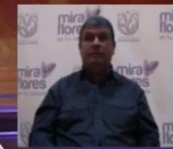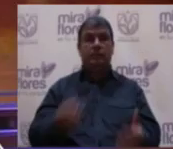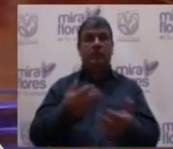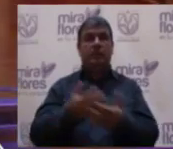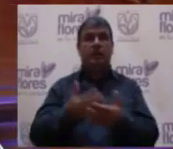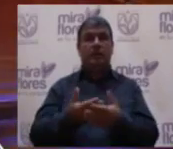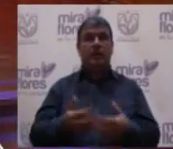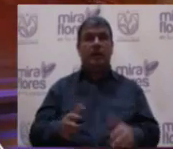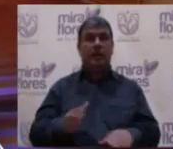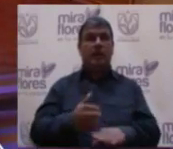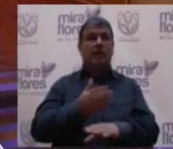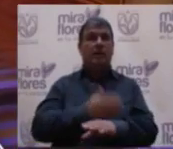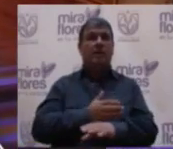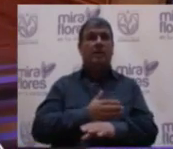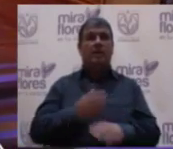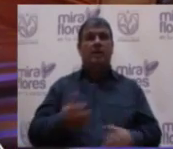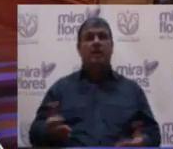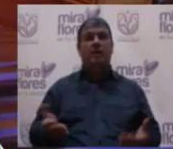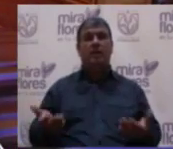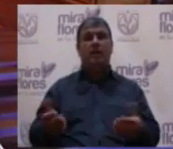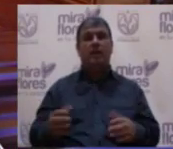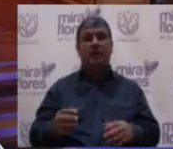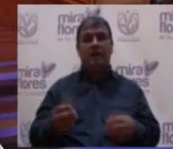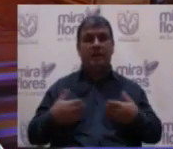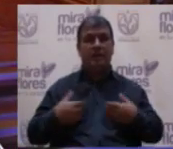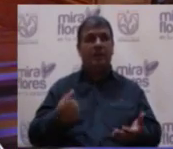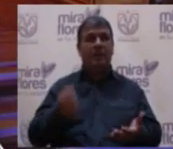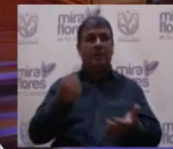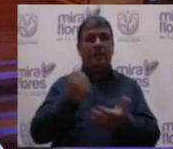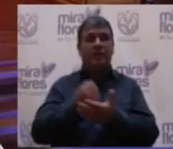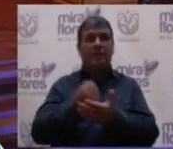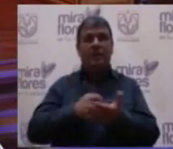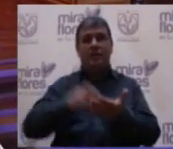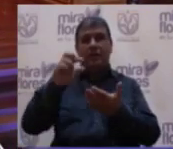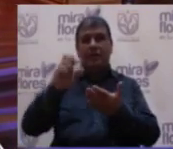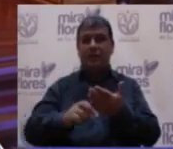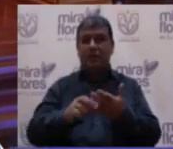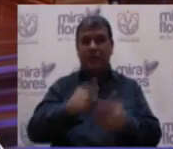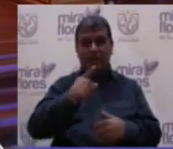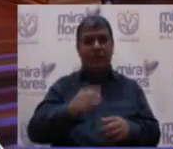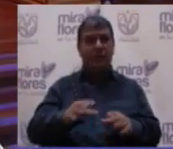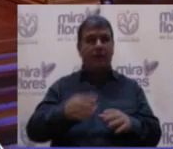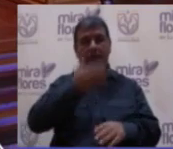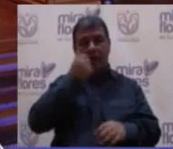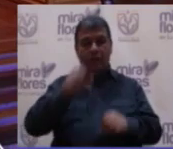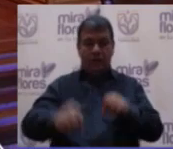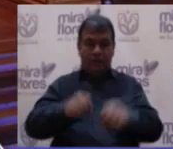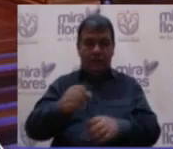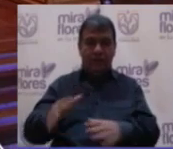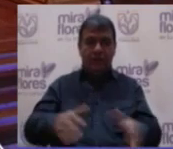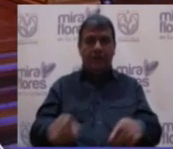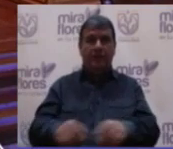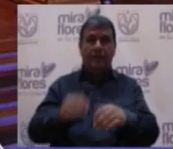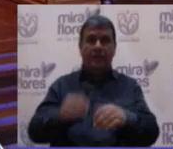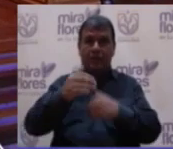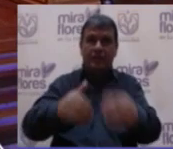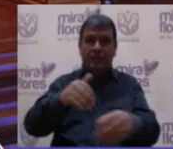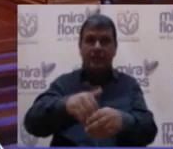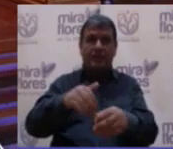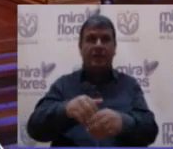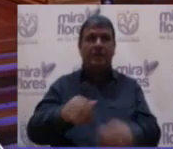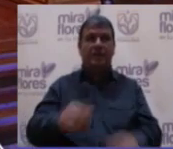Muy bien, entonces antes de votar, queda constancia que esta semana nos va a presentar un proyecto de mejoras de ciclovías el señor Sousa Locio y procederemos a